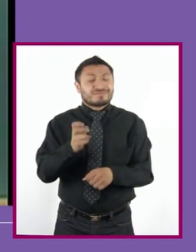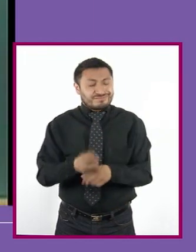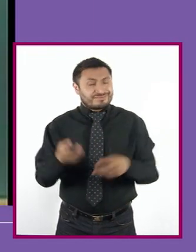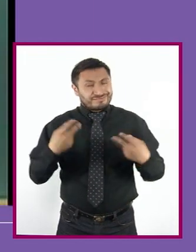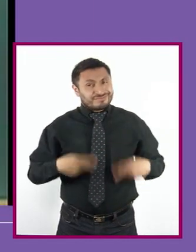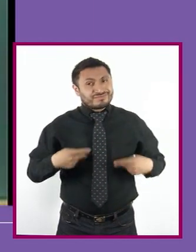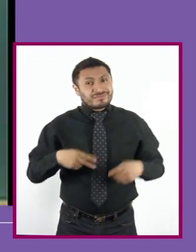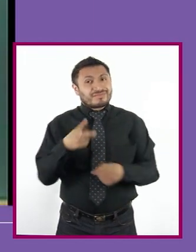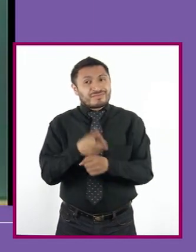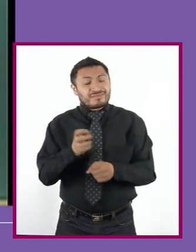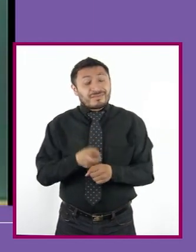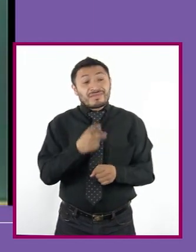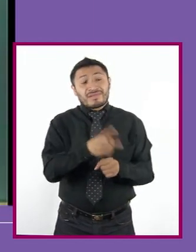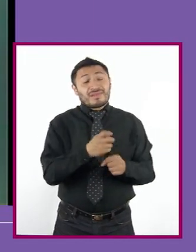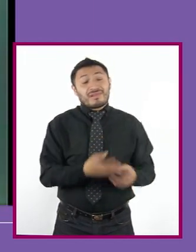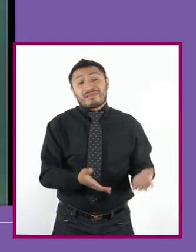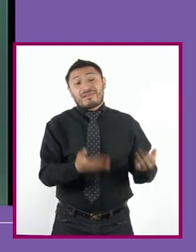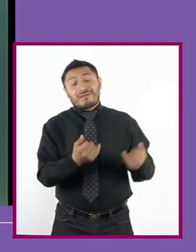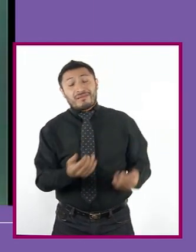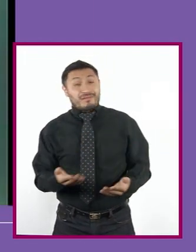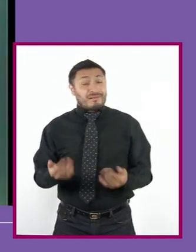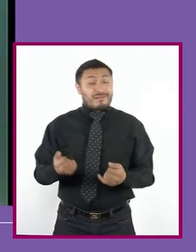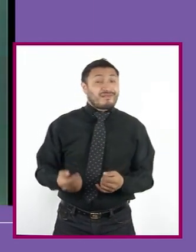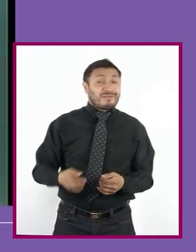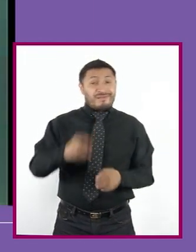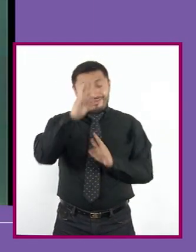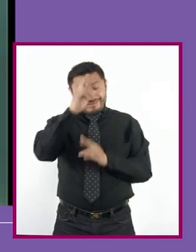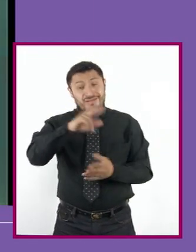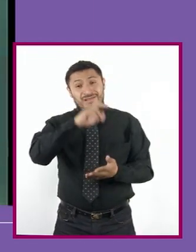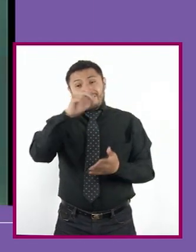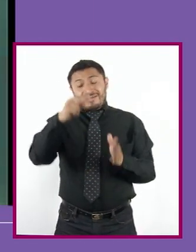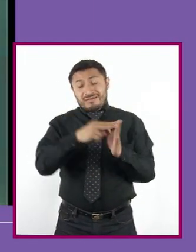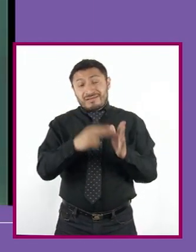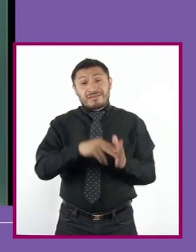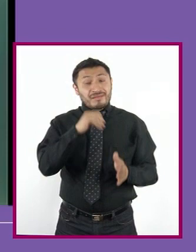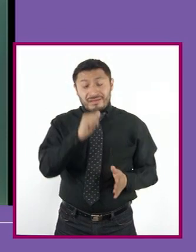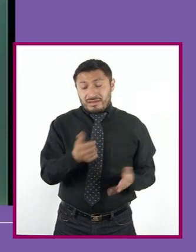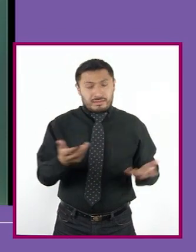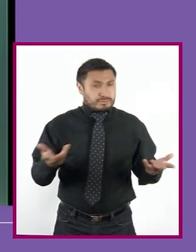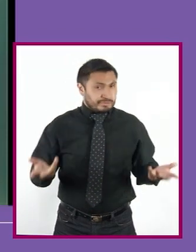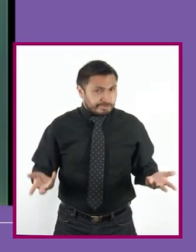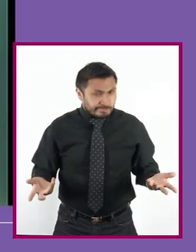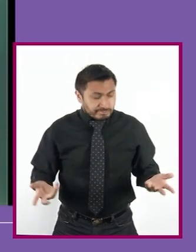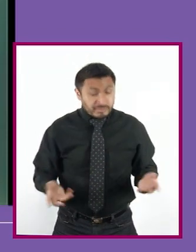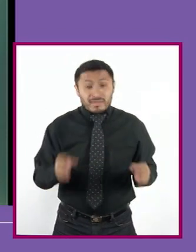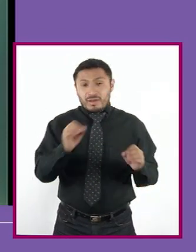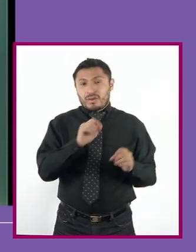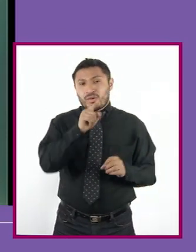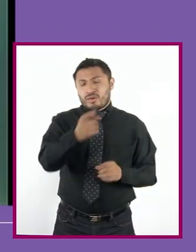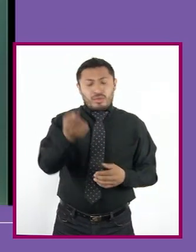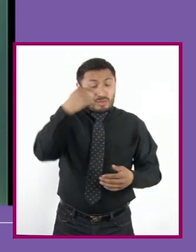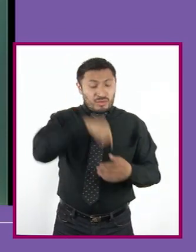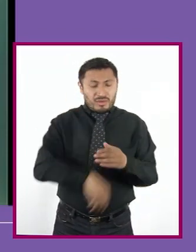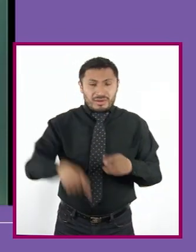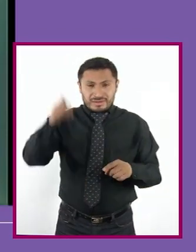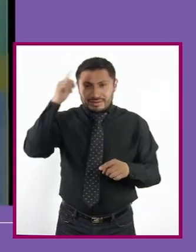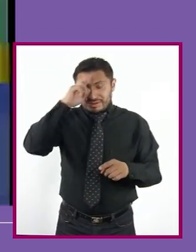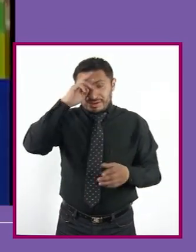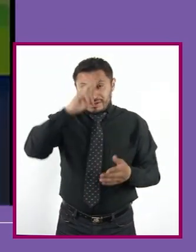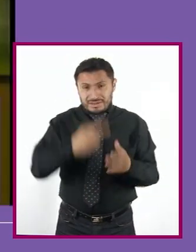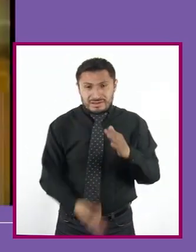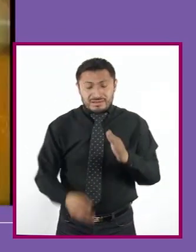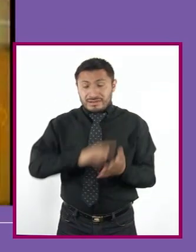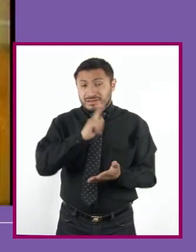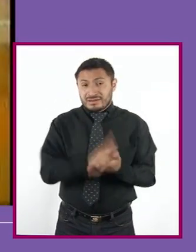a no apegarse, digamos, a las normas, a ellos mismos infringir las leyes. Es